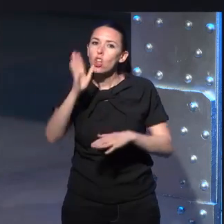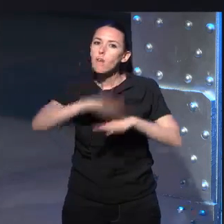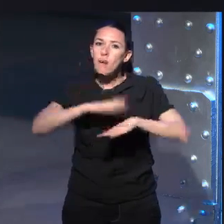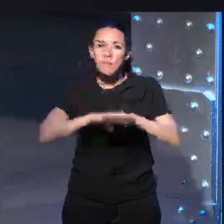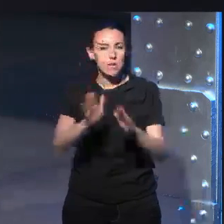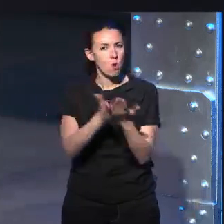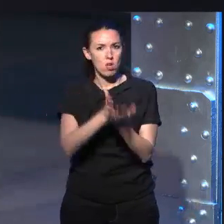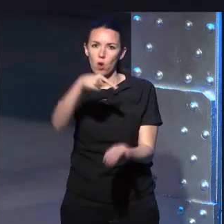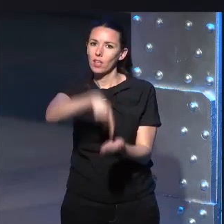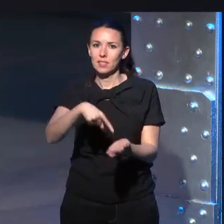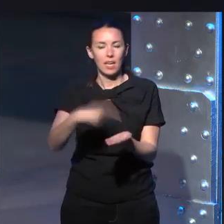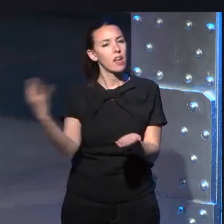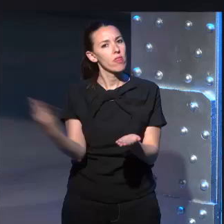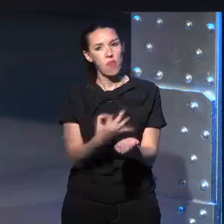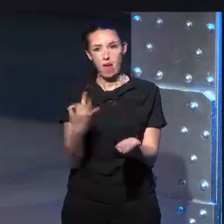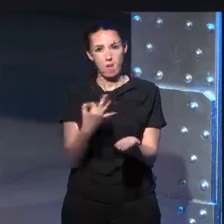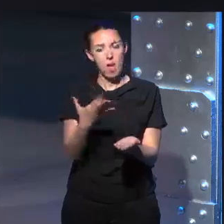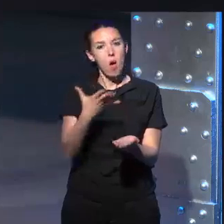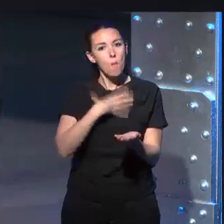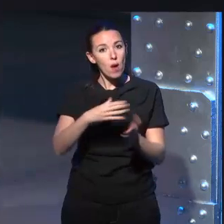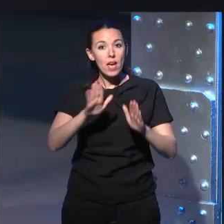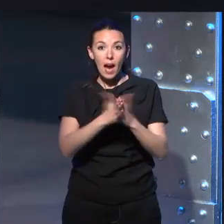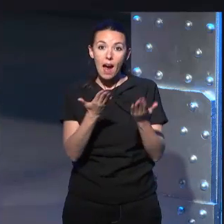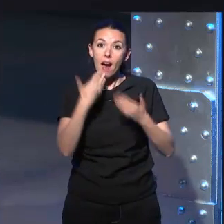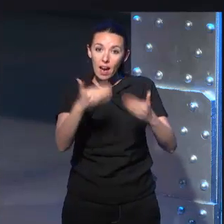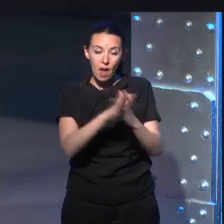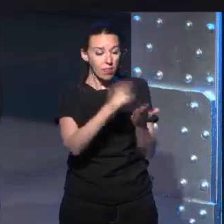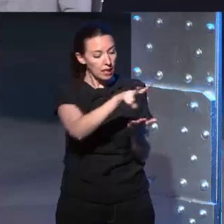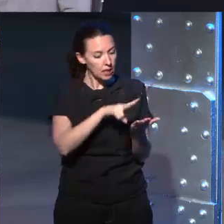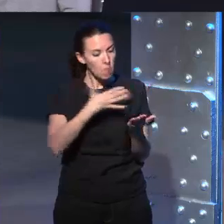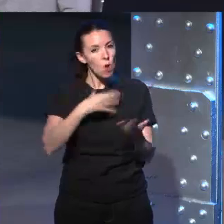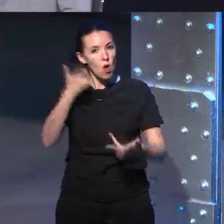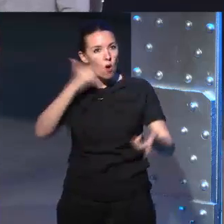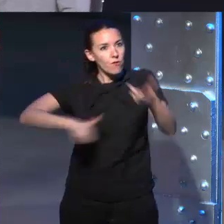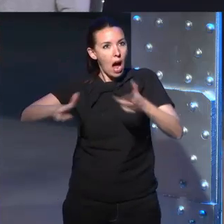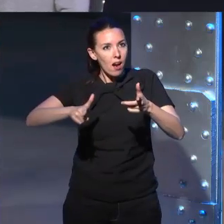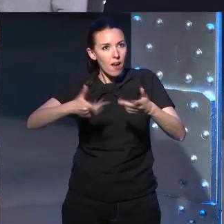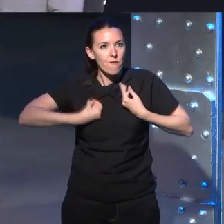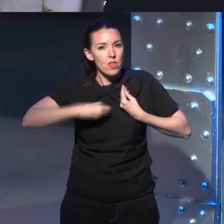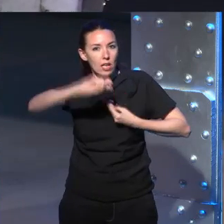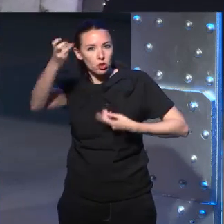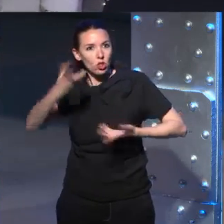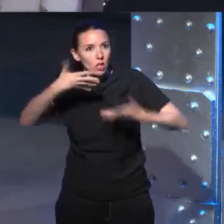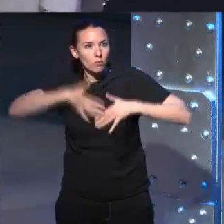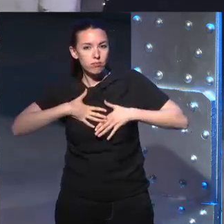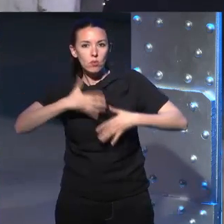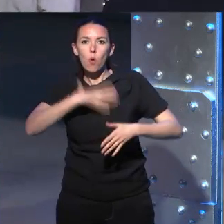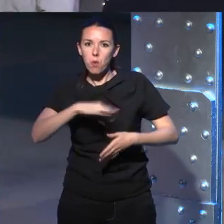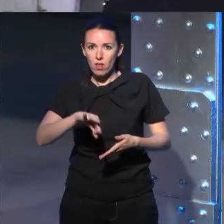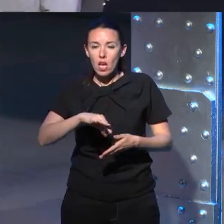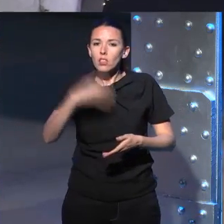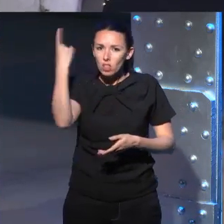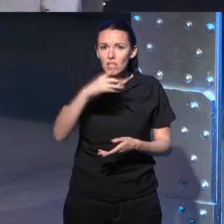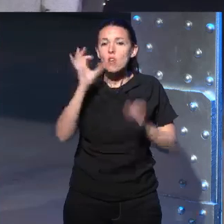a una novela, que es que te permita viajar, vivir otras vidas. Sé que es un tópico, pero es muy importante decirlo. Pasa igual que en el